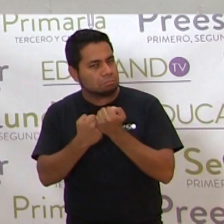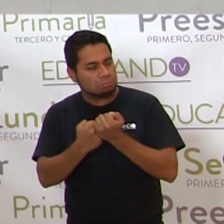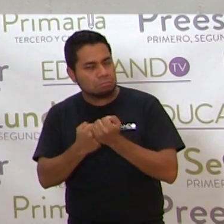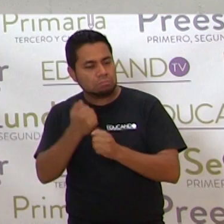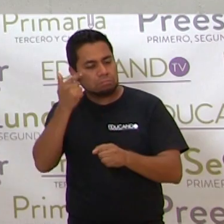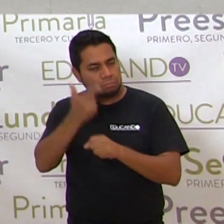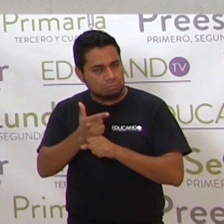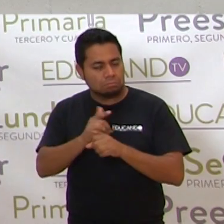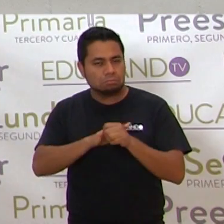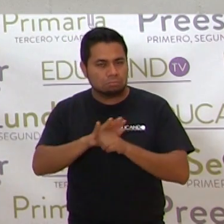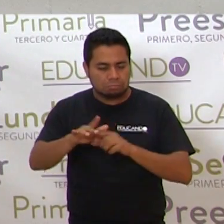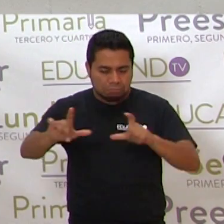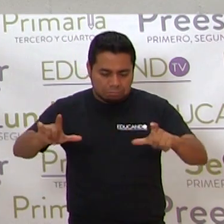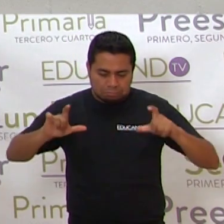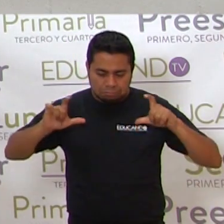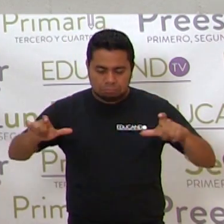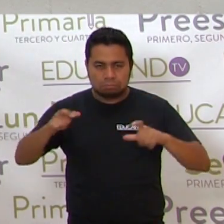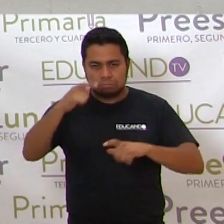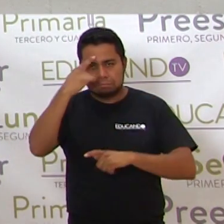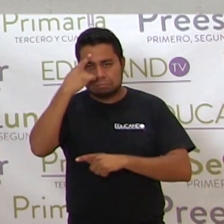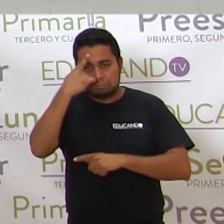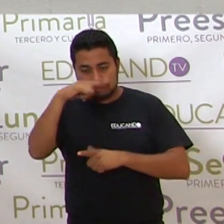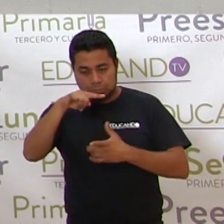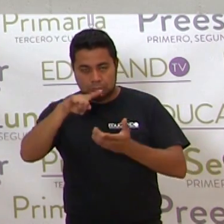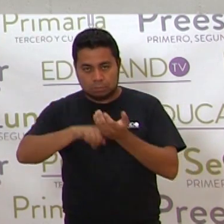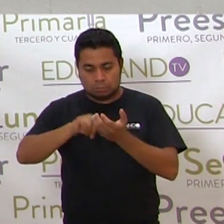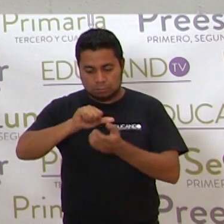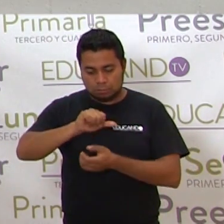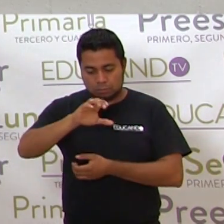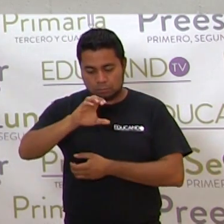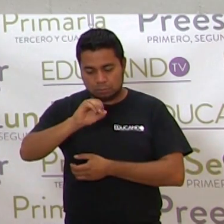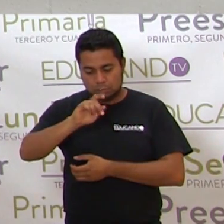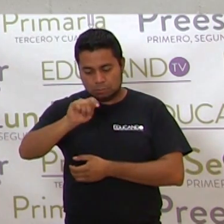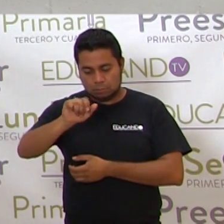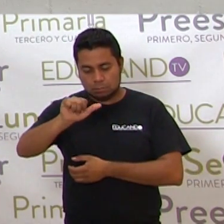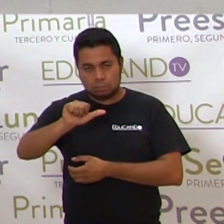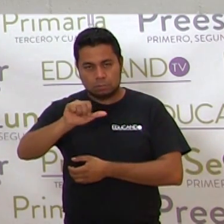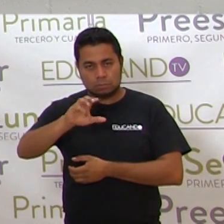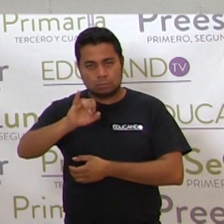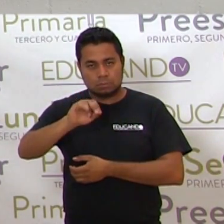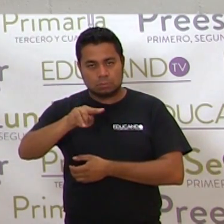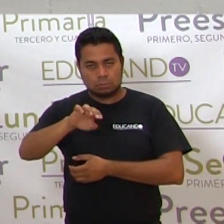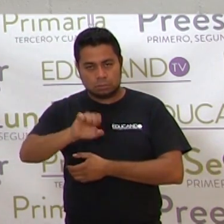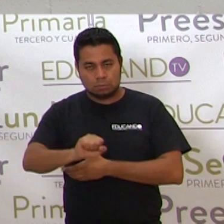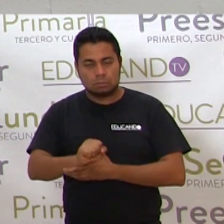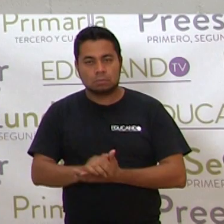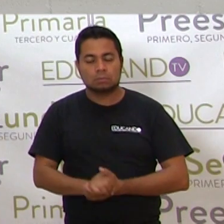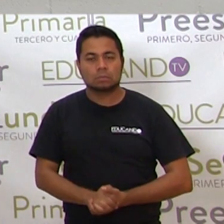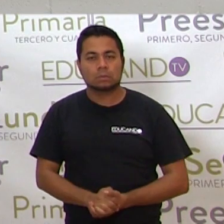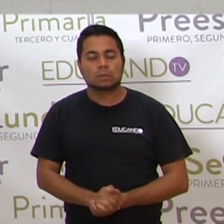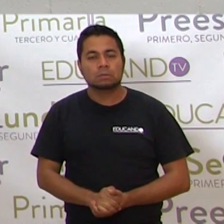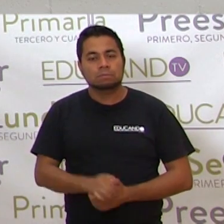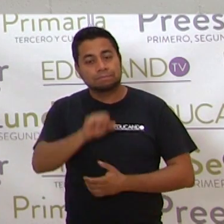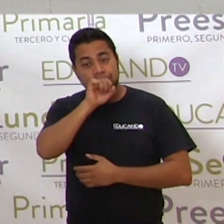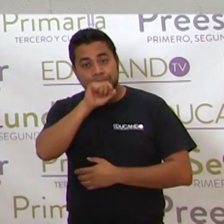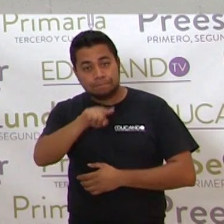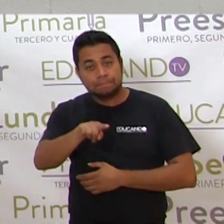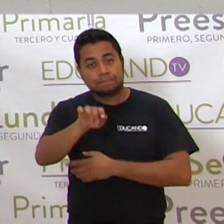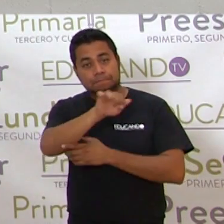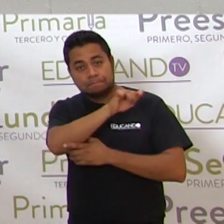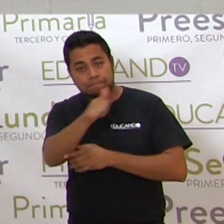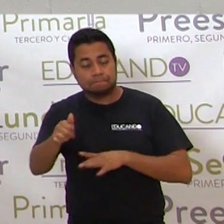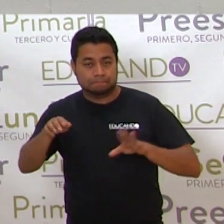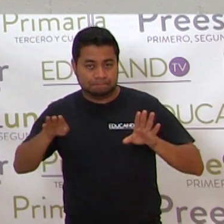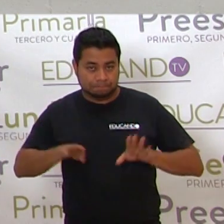identificable esta parte de las acotaciones. Ahora bien, también otra característica que tienen